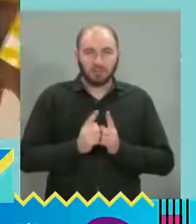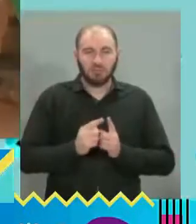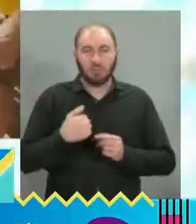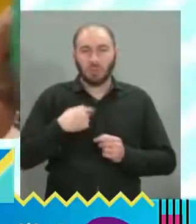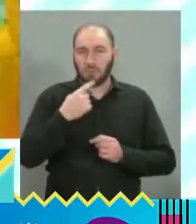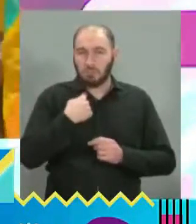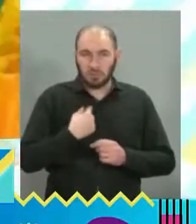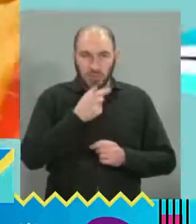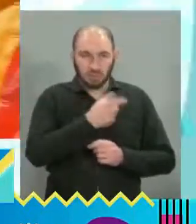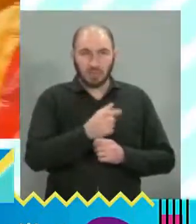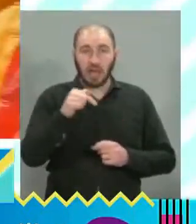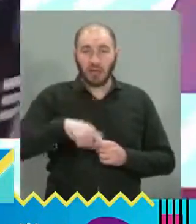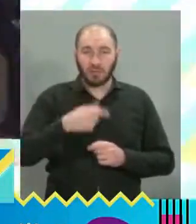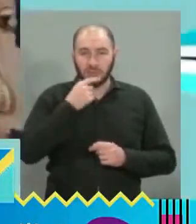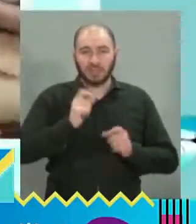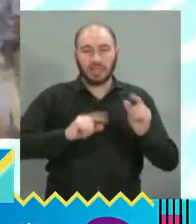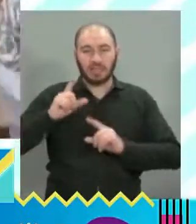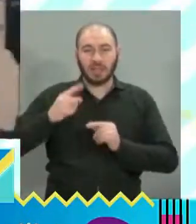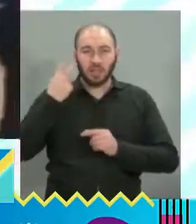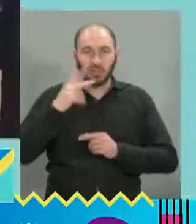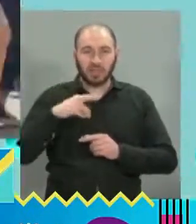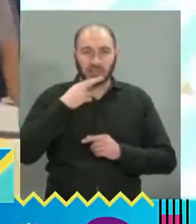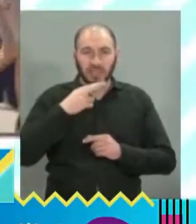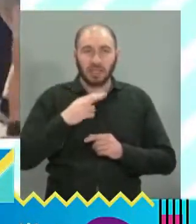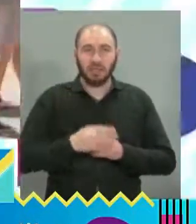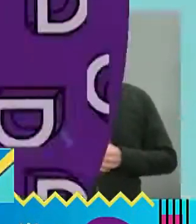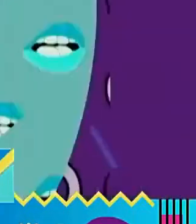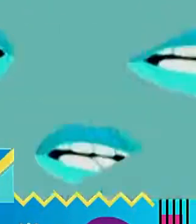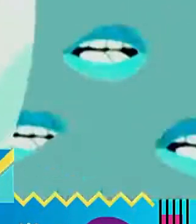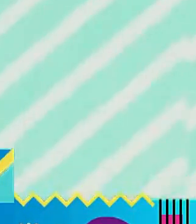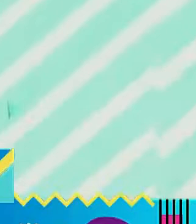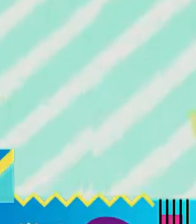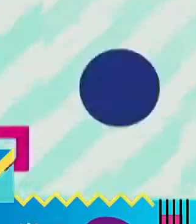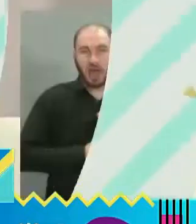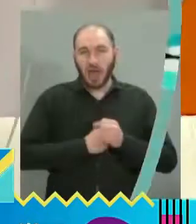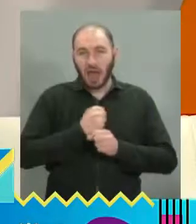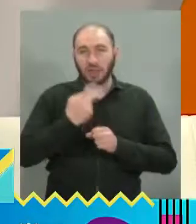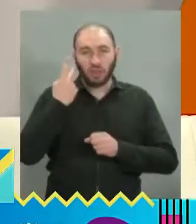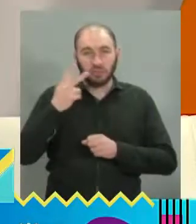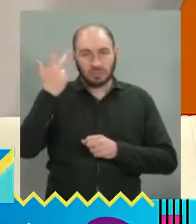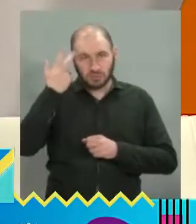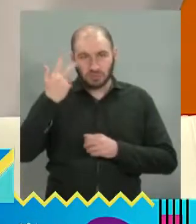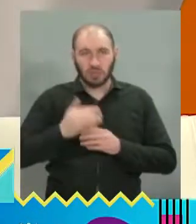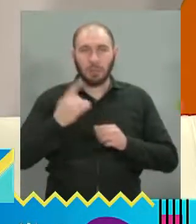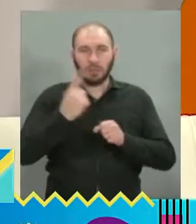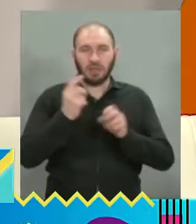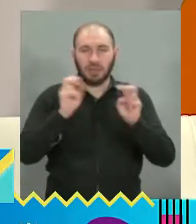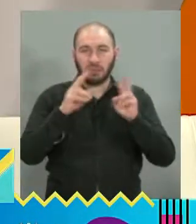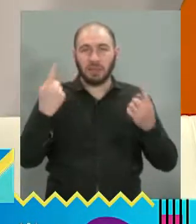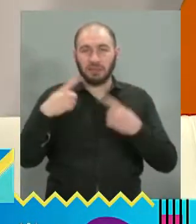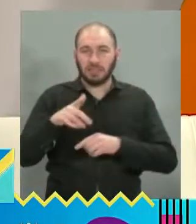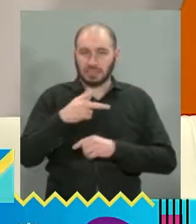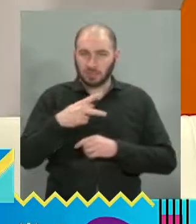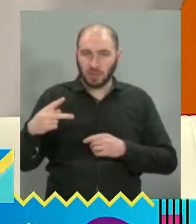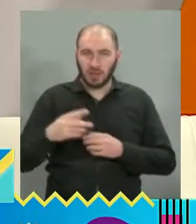lo que me preguntaste. Hoy en Mendoza, en las estadísticas 2017 y en las que llegamos hasta ahora 2018, está encabezando las temáticas de diversidad